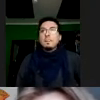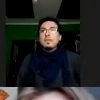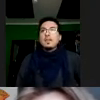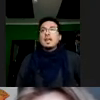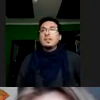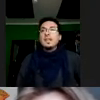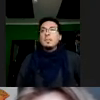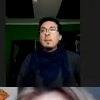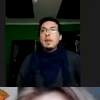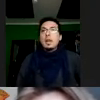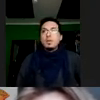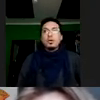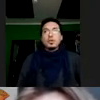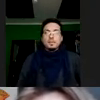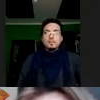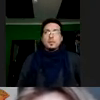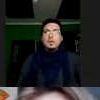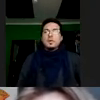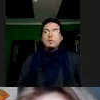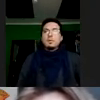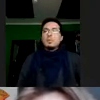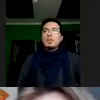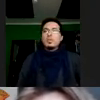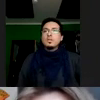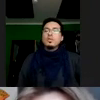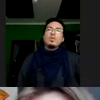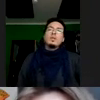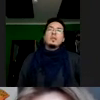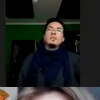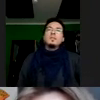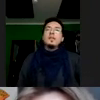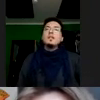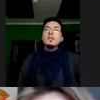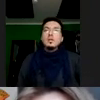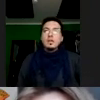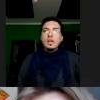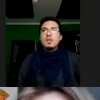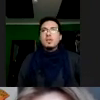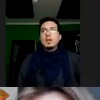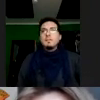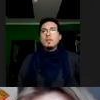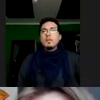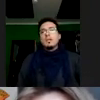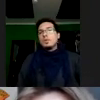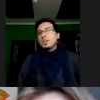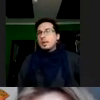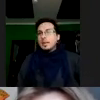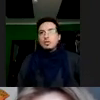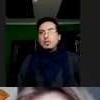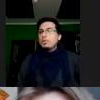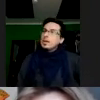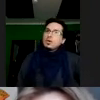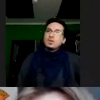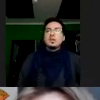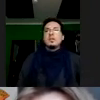vista, a la que se le llama plano de corte. Me permite conocer todos los detalles del interior de la vivienda. De otra manera,